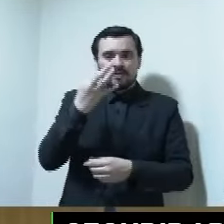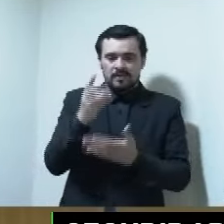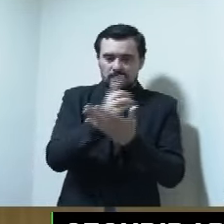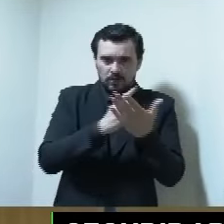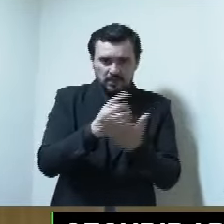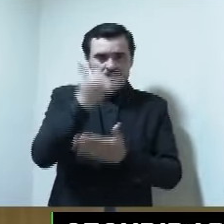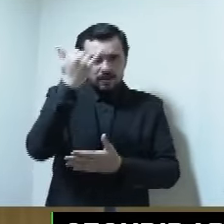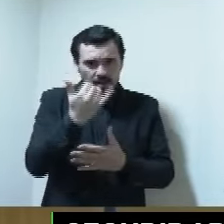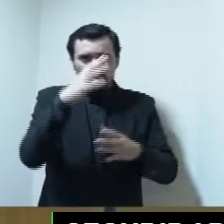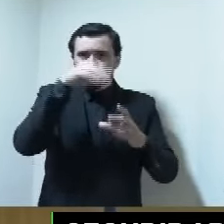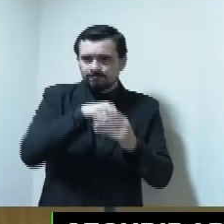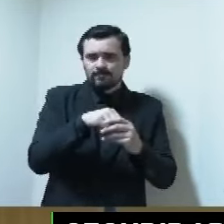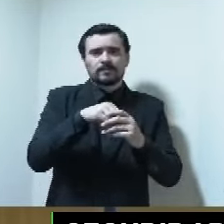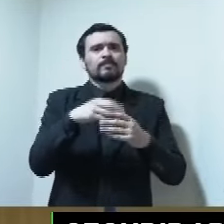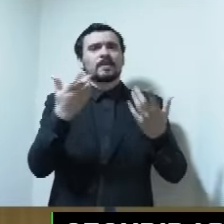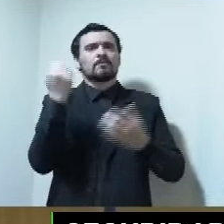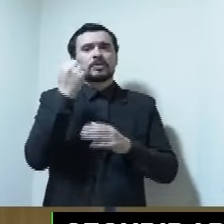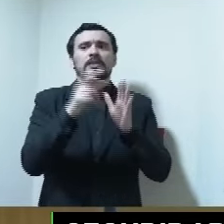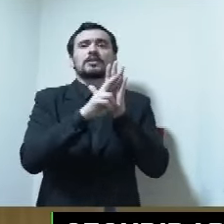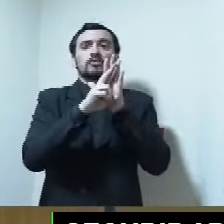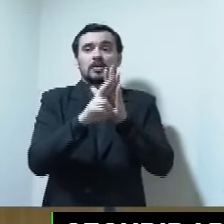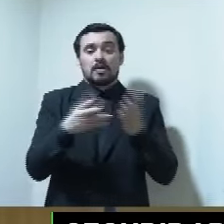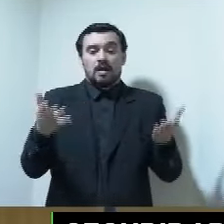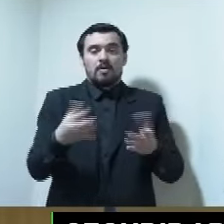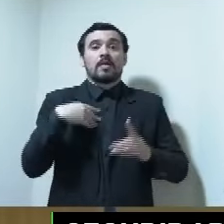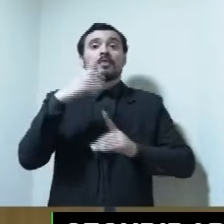sobre todo con resultados. Aquí,